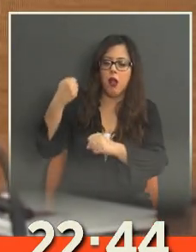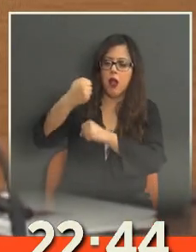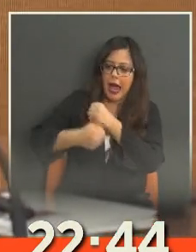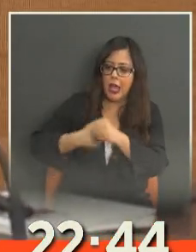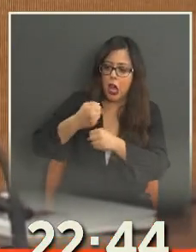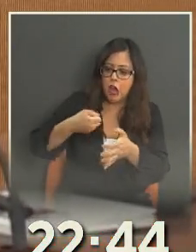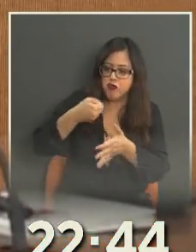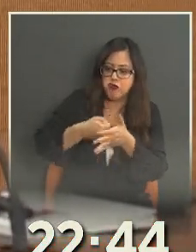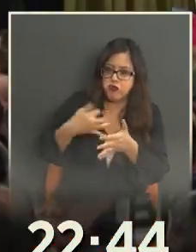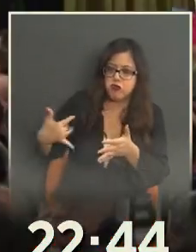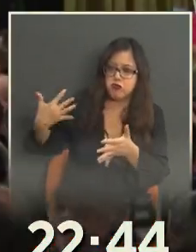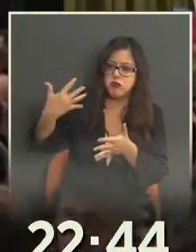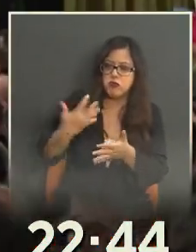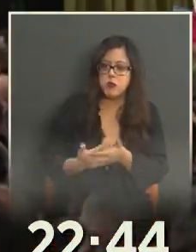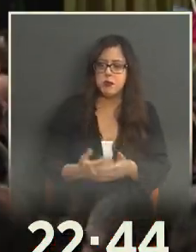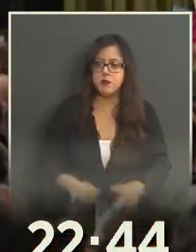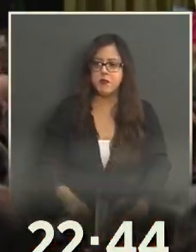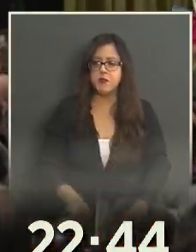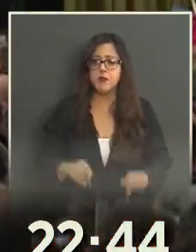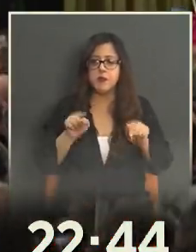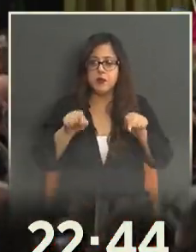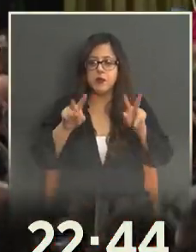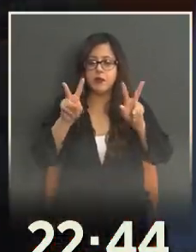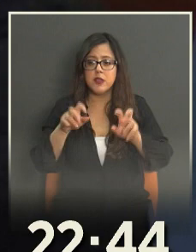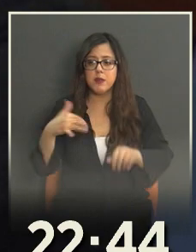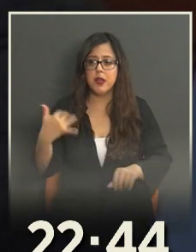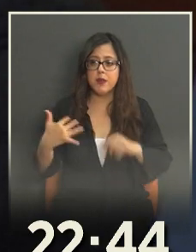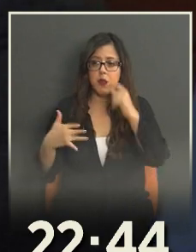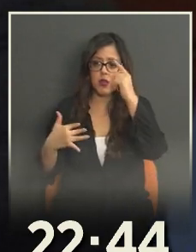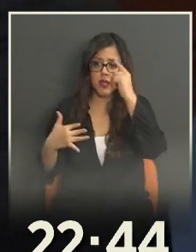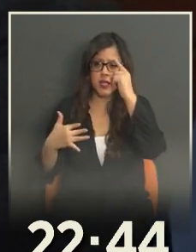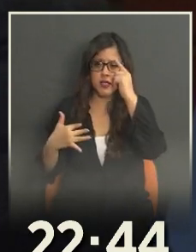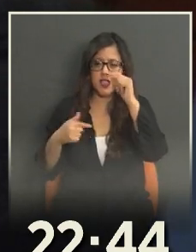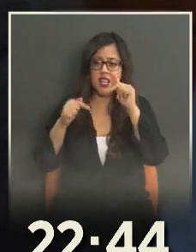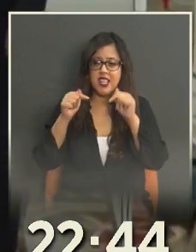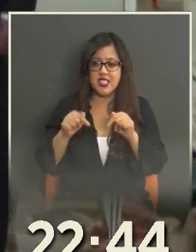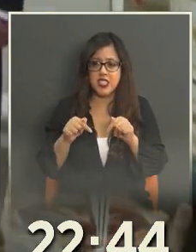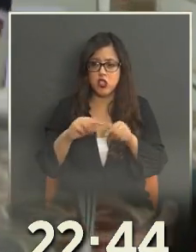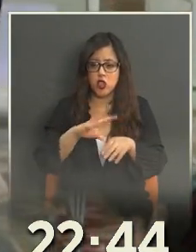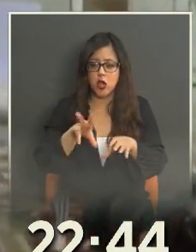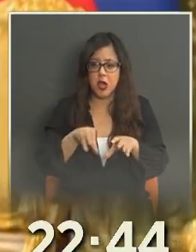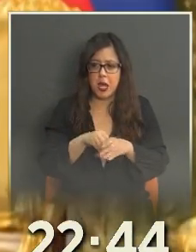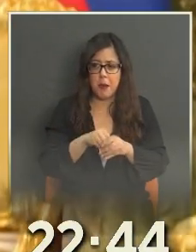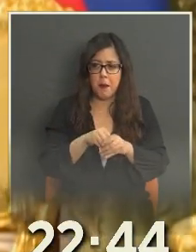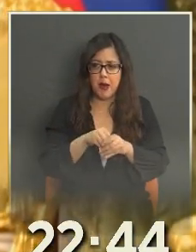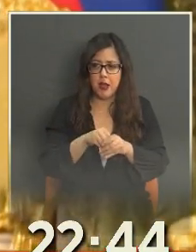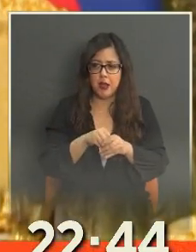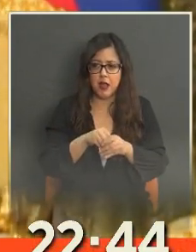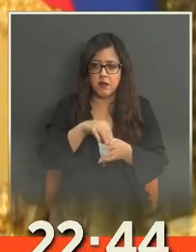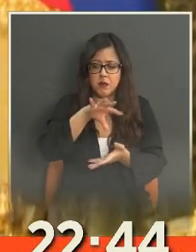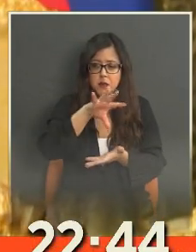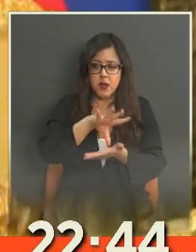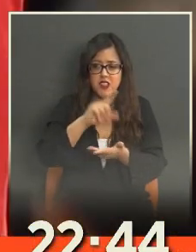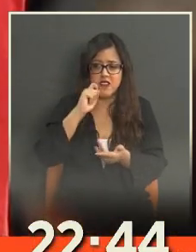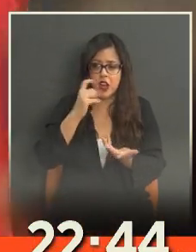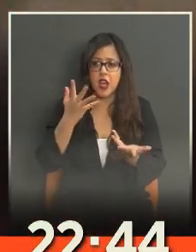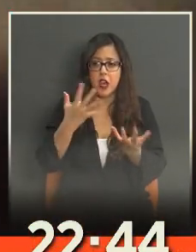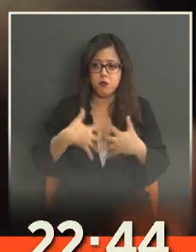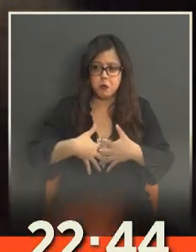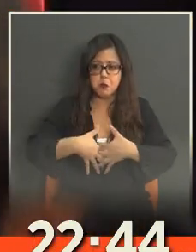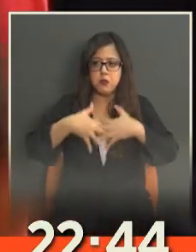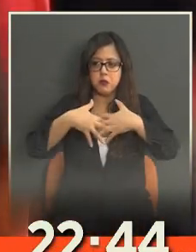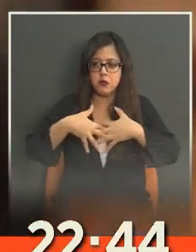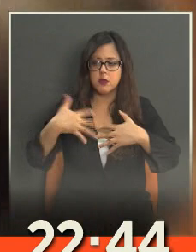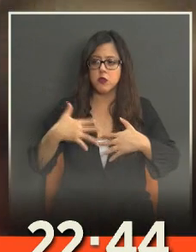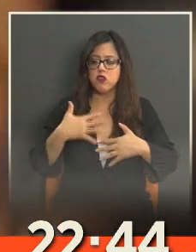nacional número de leyes es importante y parte de ser nacionalismo es una gran potencia siga aquí la idea de